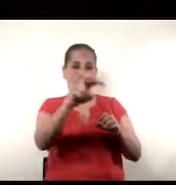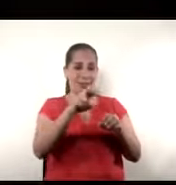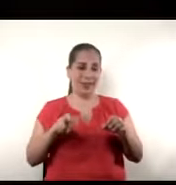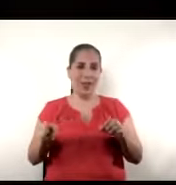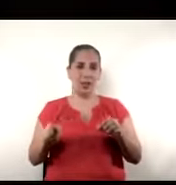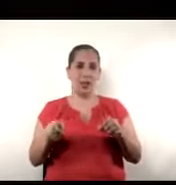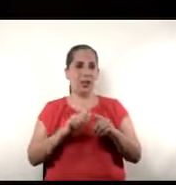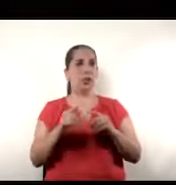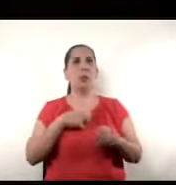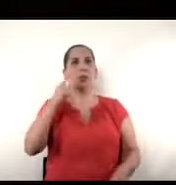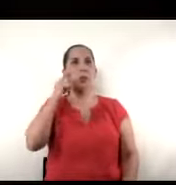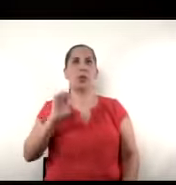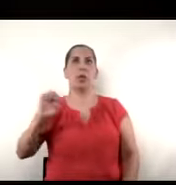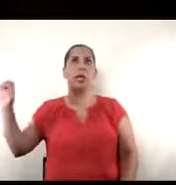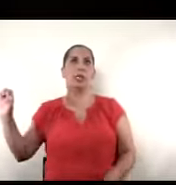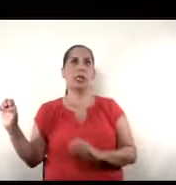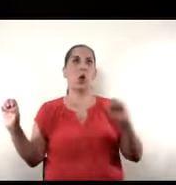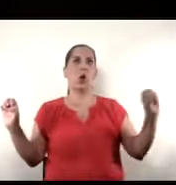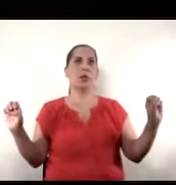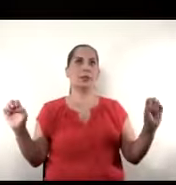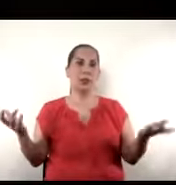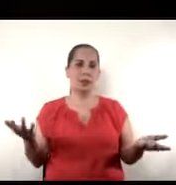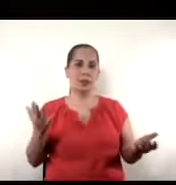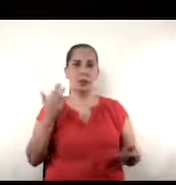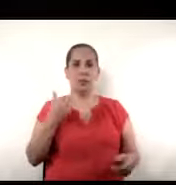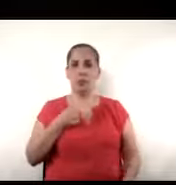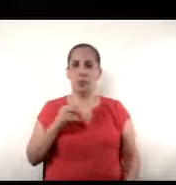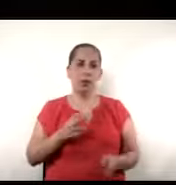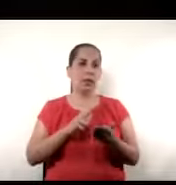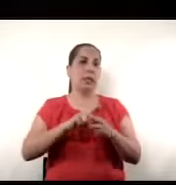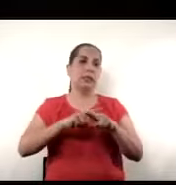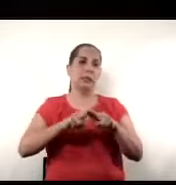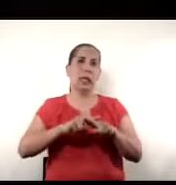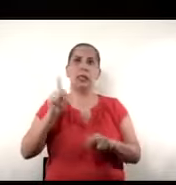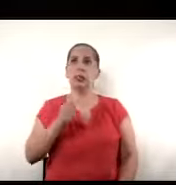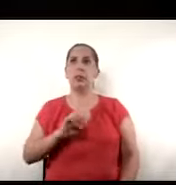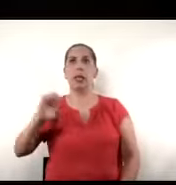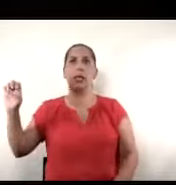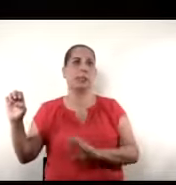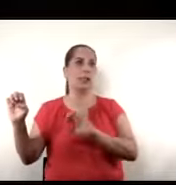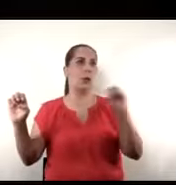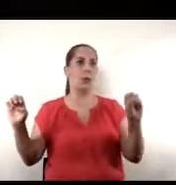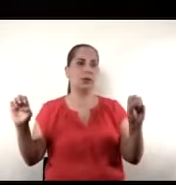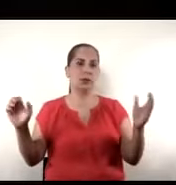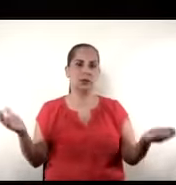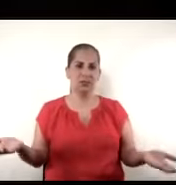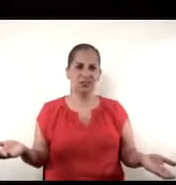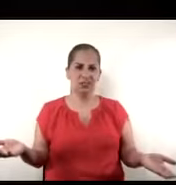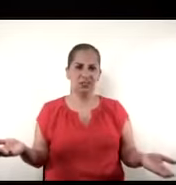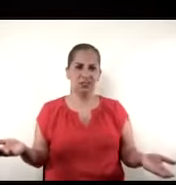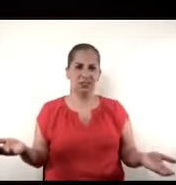transversalmente este-oeste, porque el tren siempre ha pasado por la ruta este-oeste, ¿verdad? Entonces,